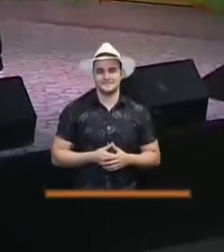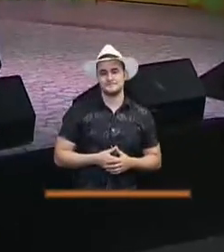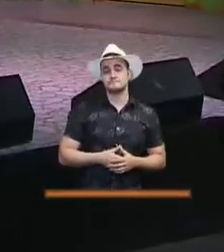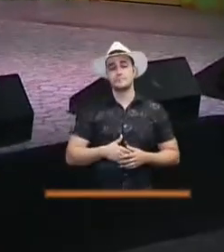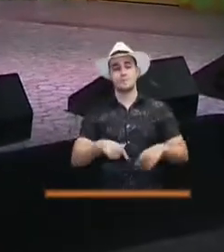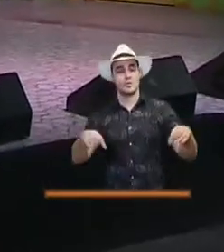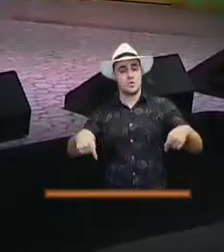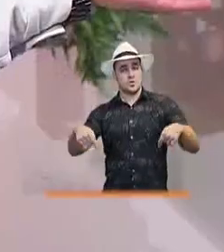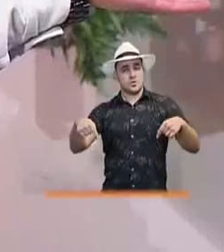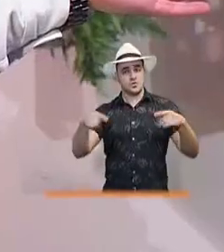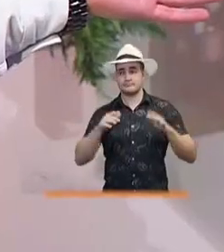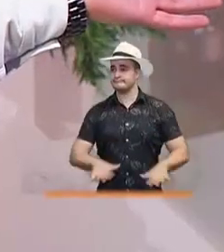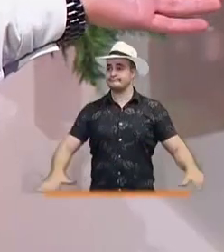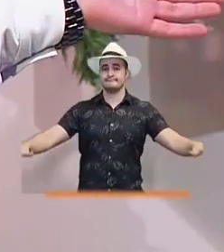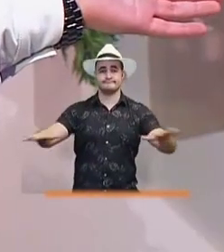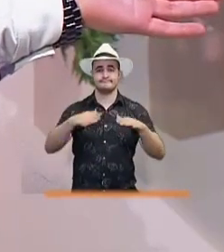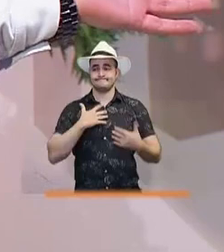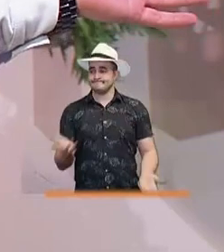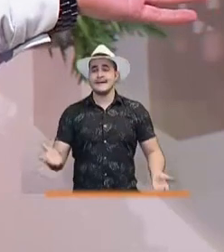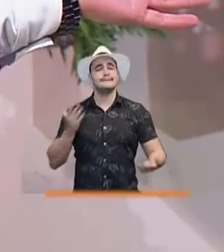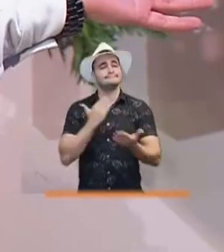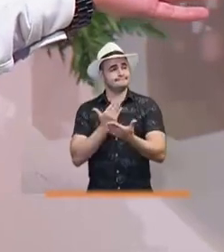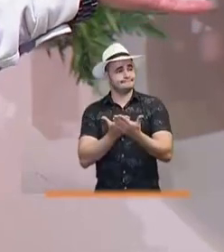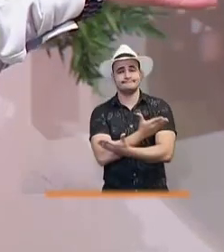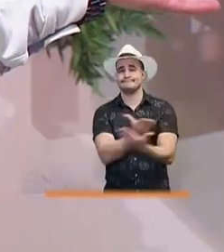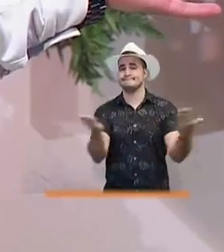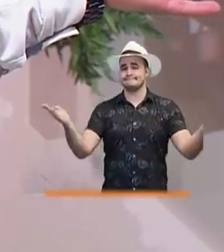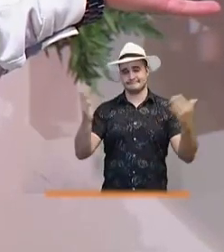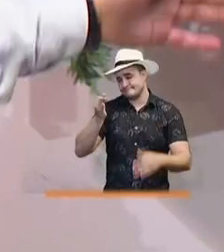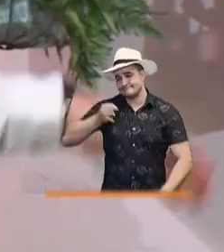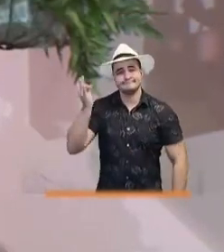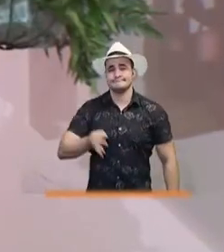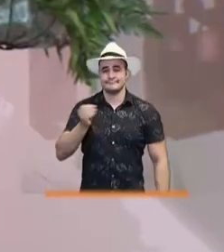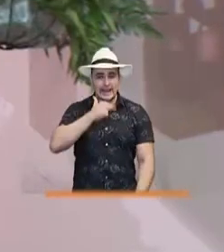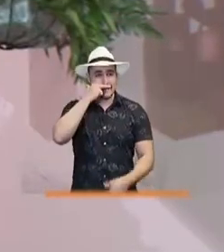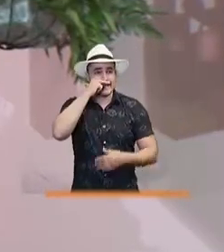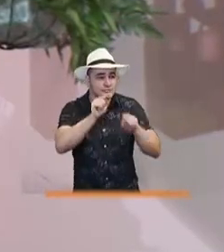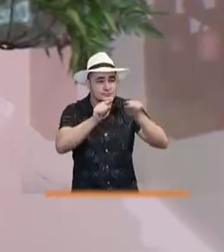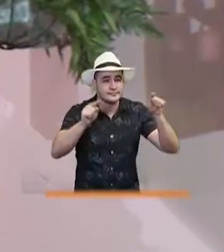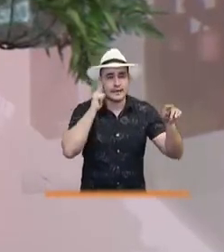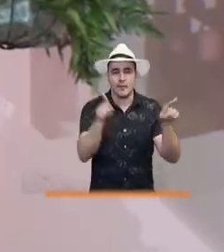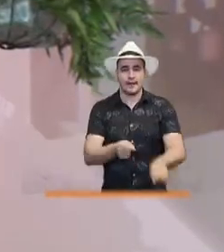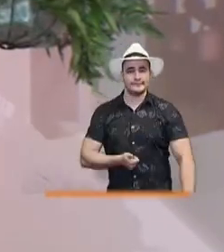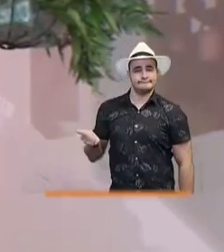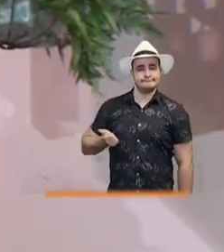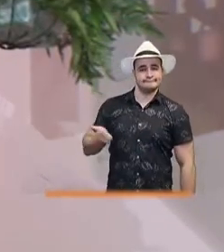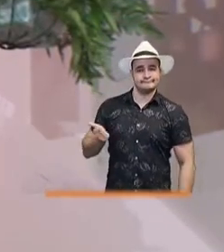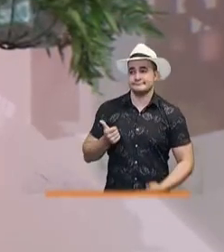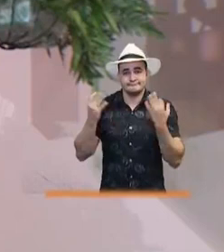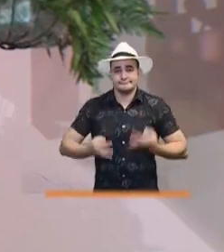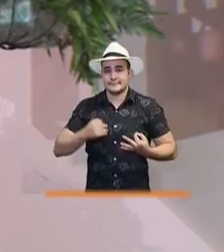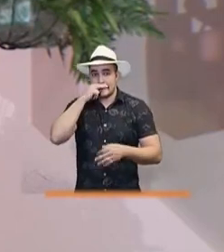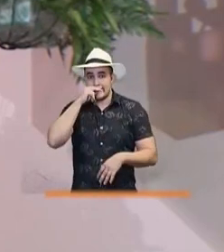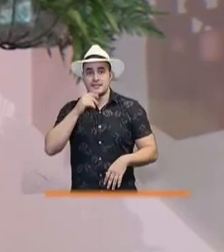Hoy estamos como estamos, con niños como el de acá, que caminan